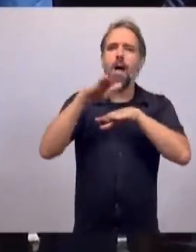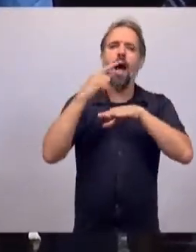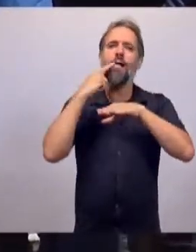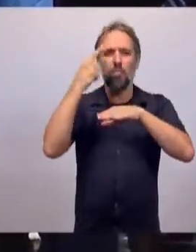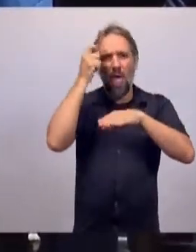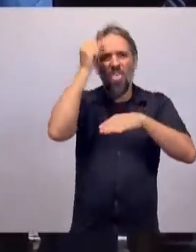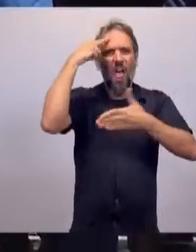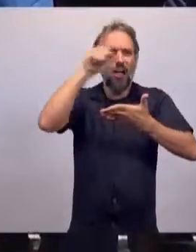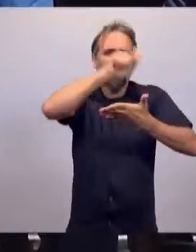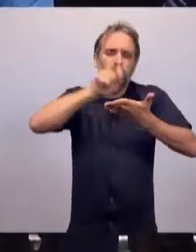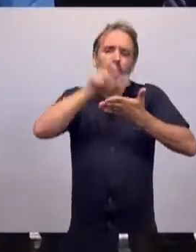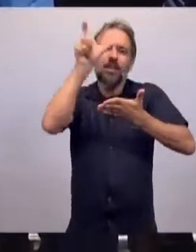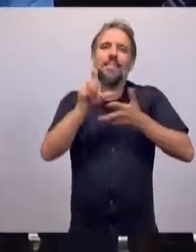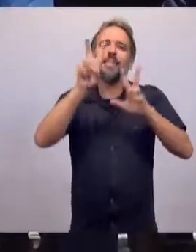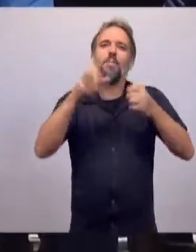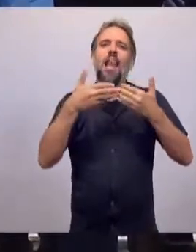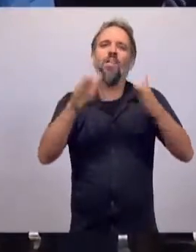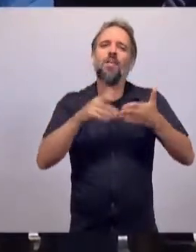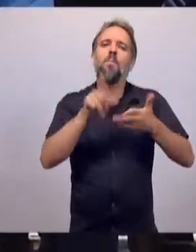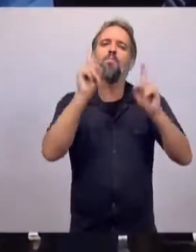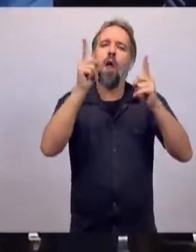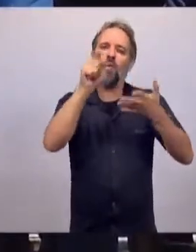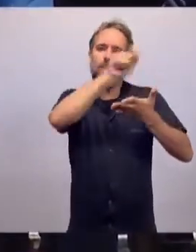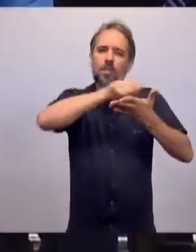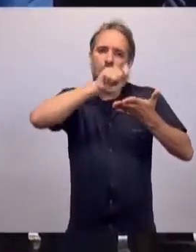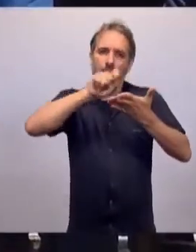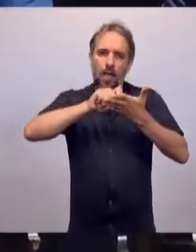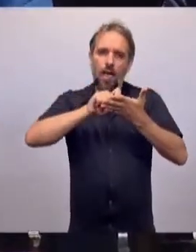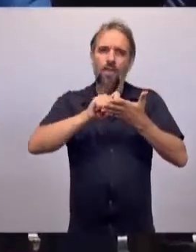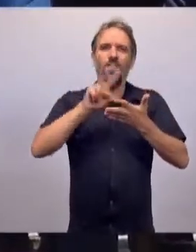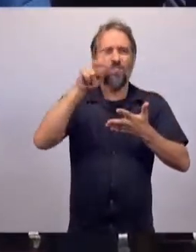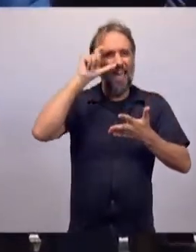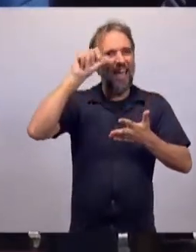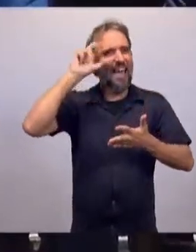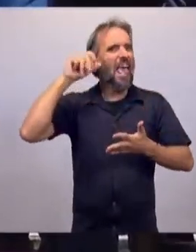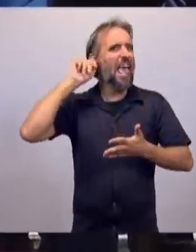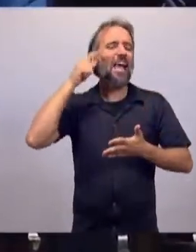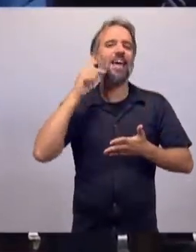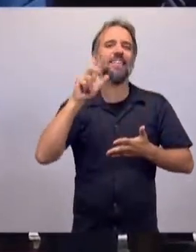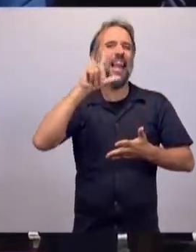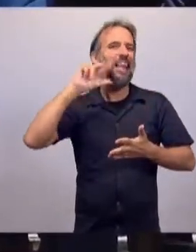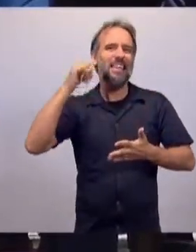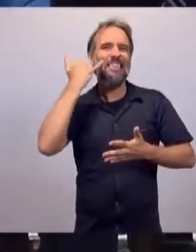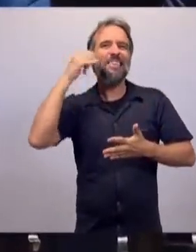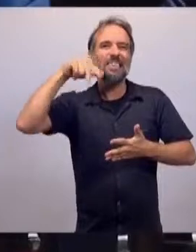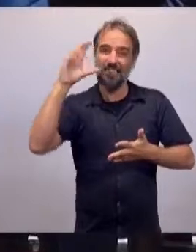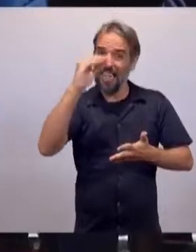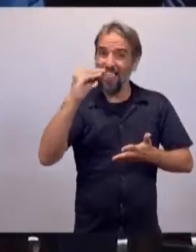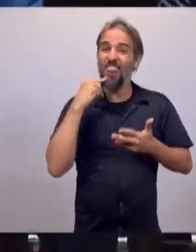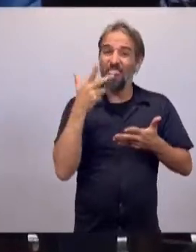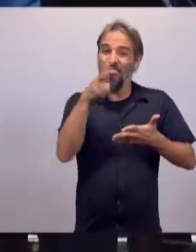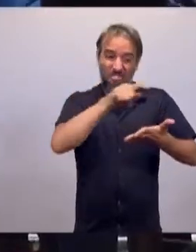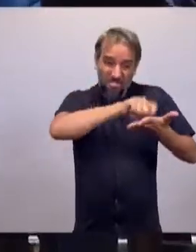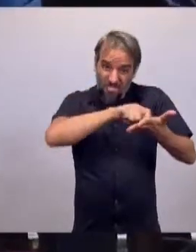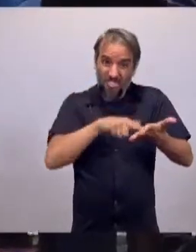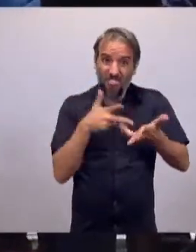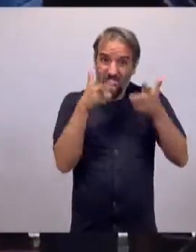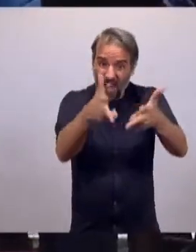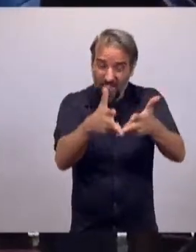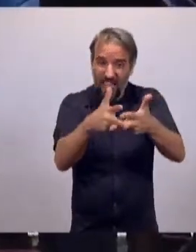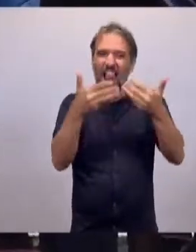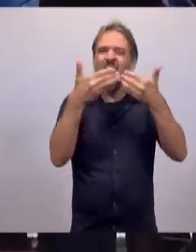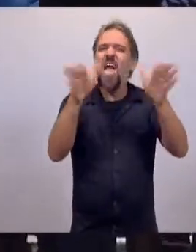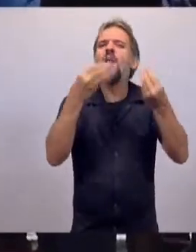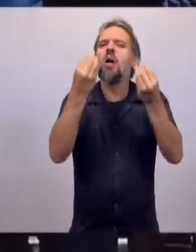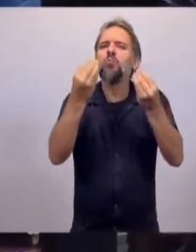las ideas de la libertad, el profesor Alberto Venegas Lynch, hijo, que dice: el liberalismo